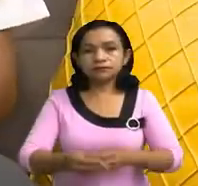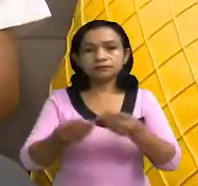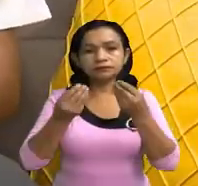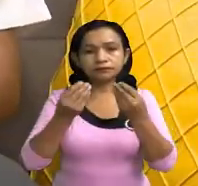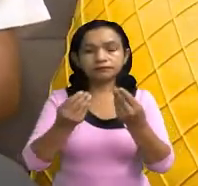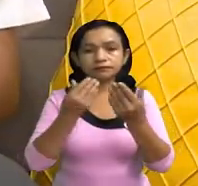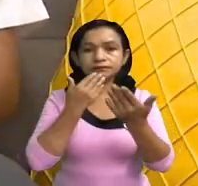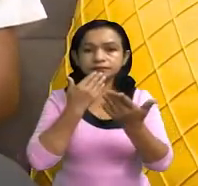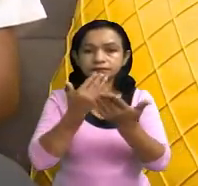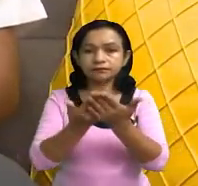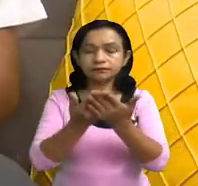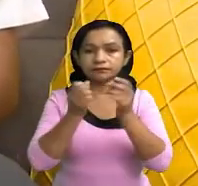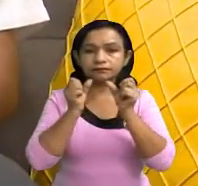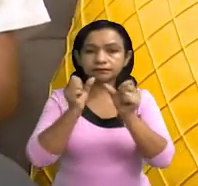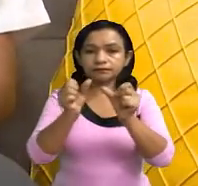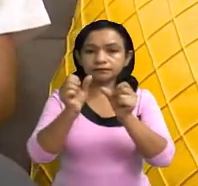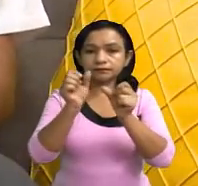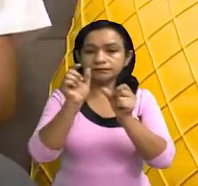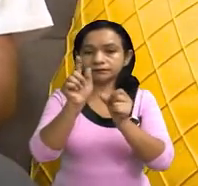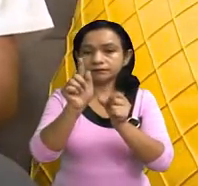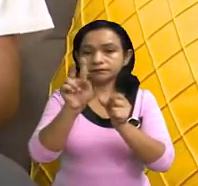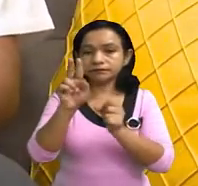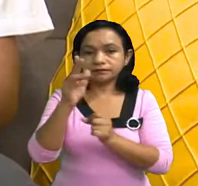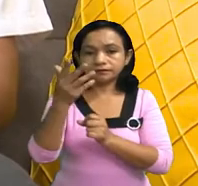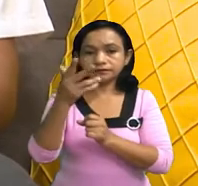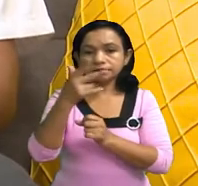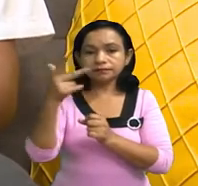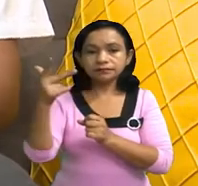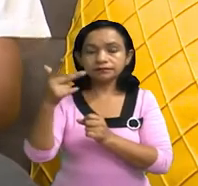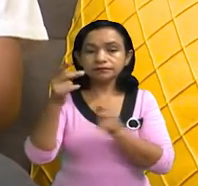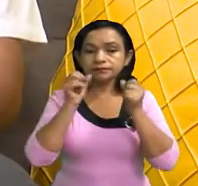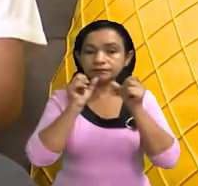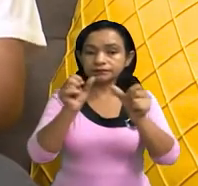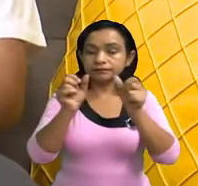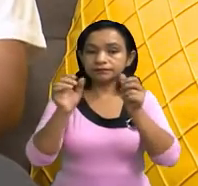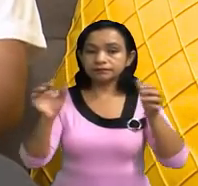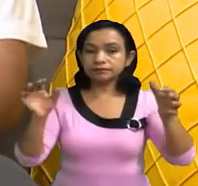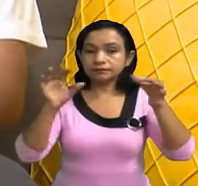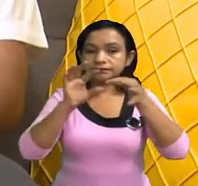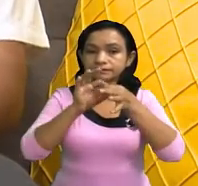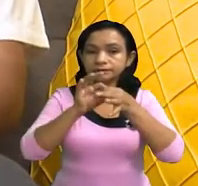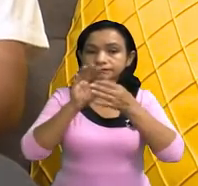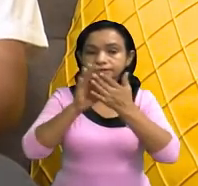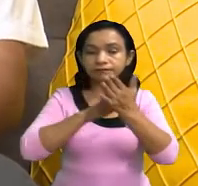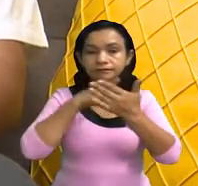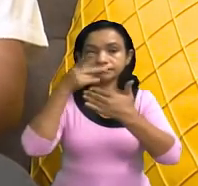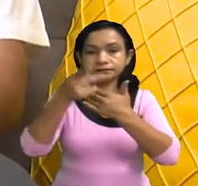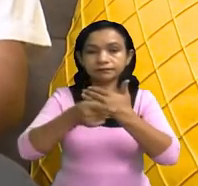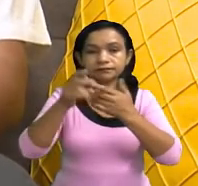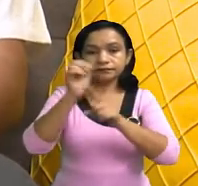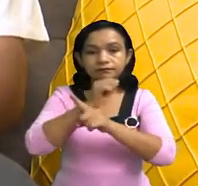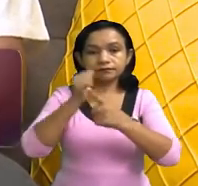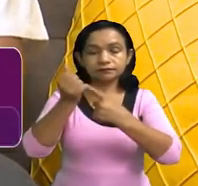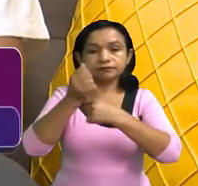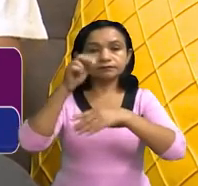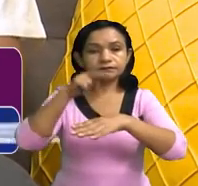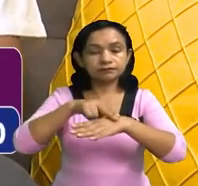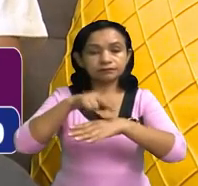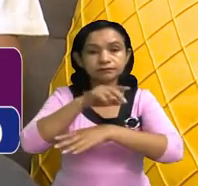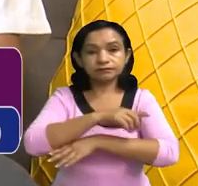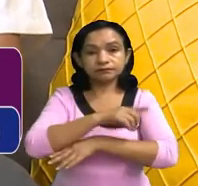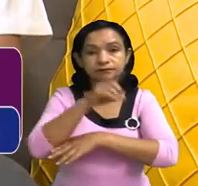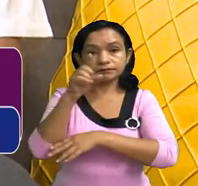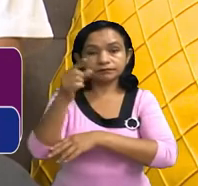Muchísimas gracias por continuar en sintonía del canal parlamentario y muchísimas gracias por continuar acompañándonos en su programa desde el Parlamento. Hoy con